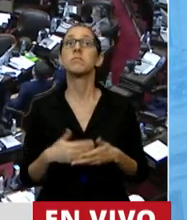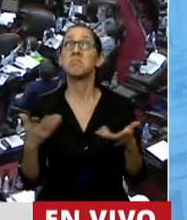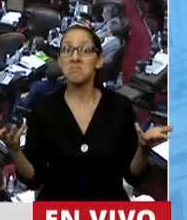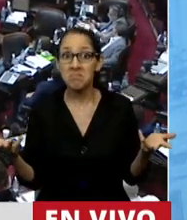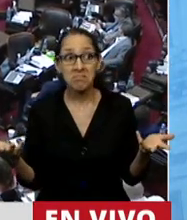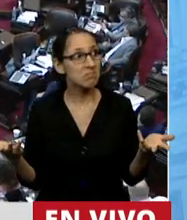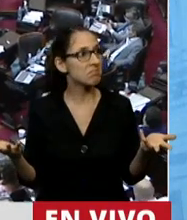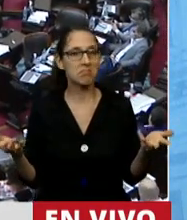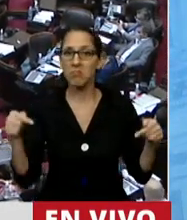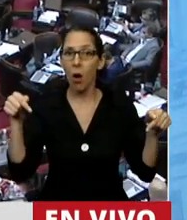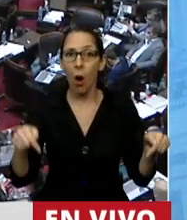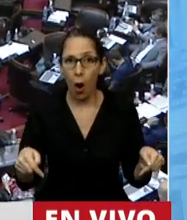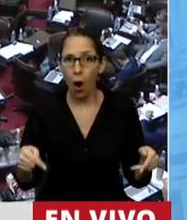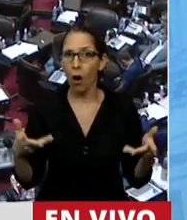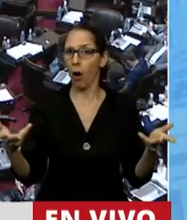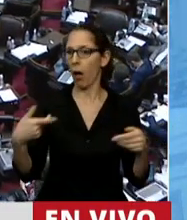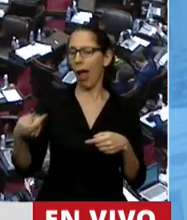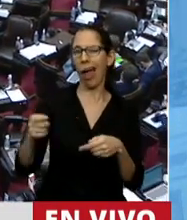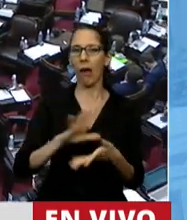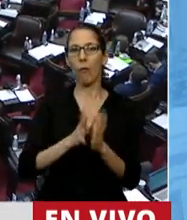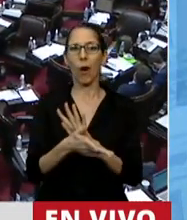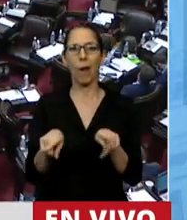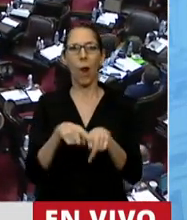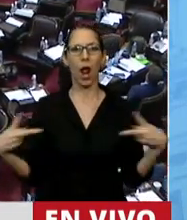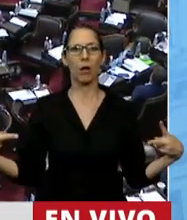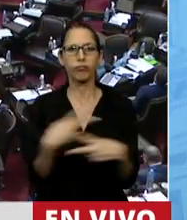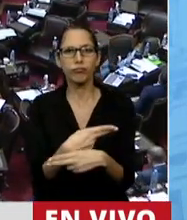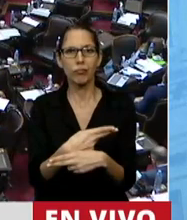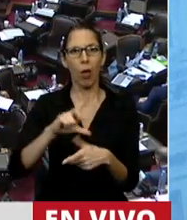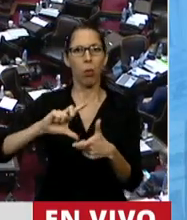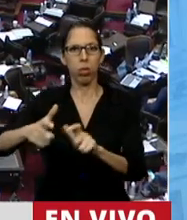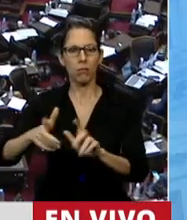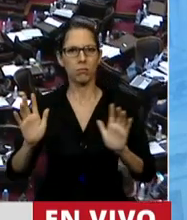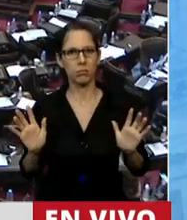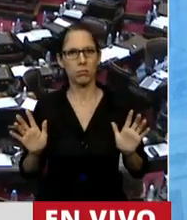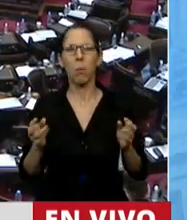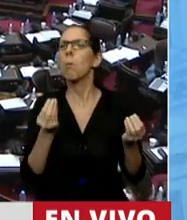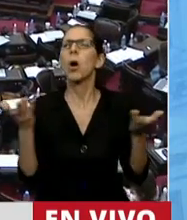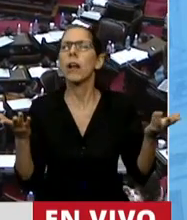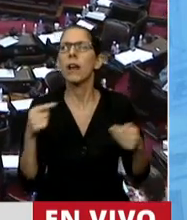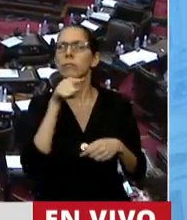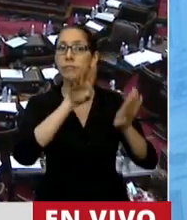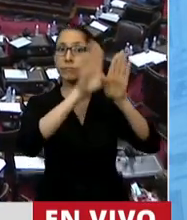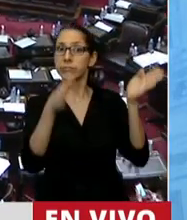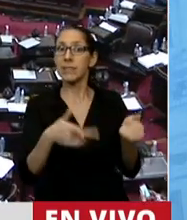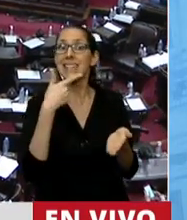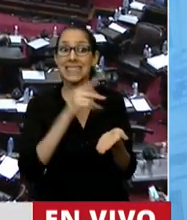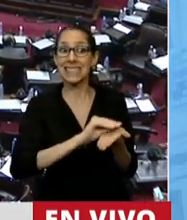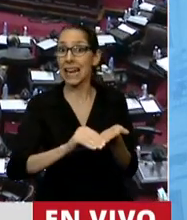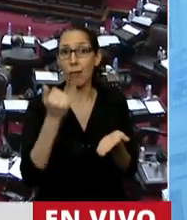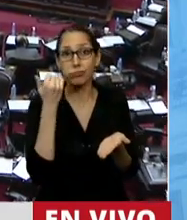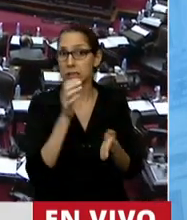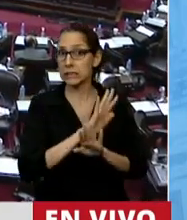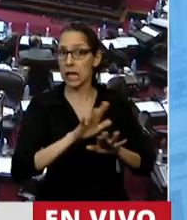Resulta que hoy son una variable de ajuste. ¿Por qué? Porque el Senado acaba de